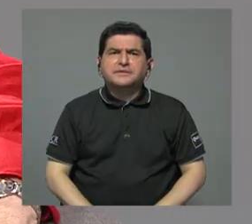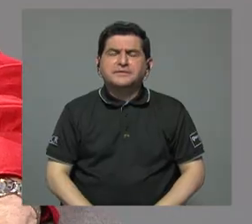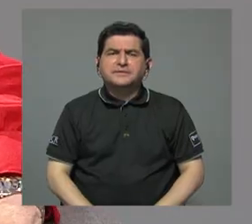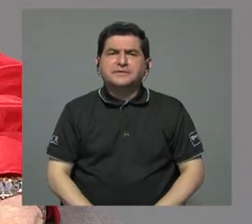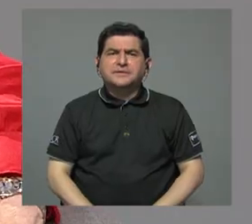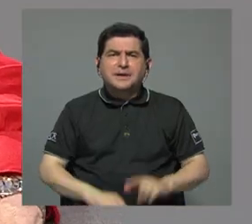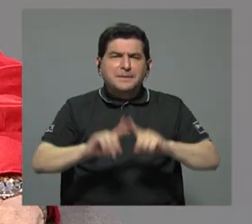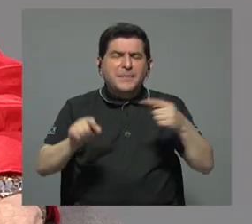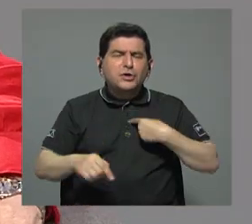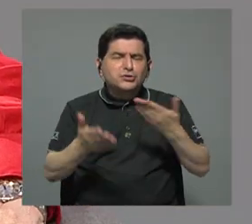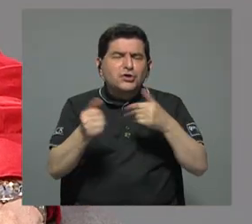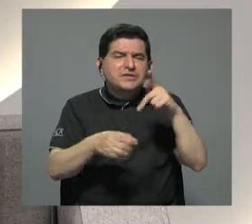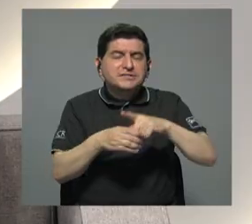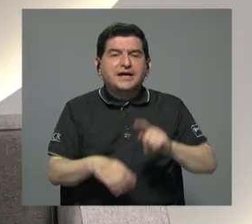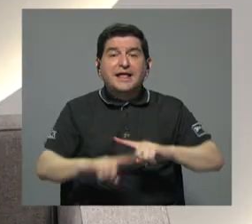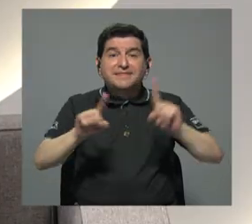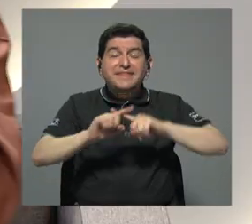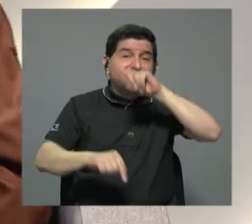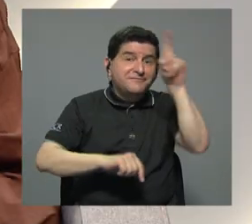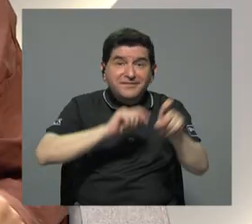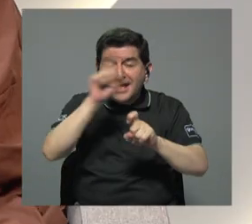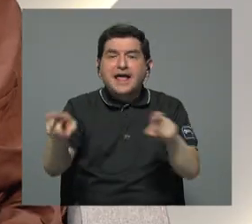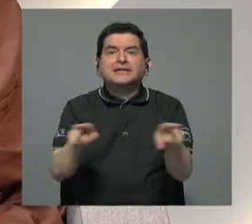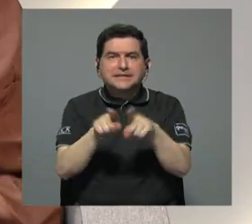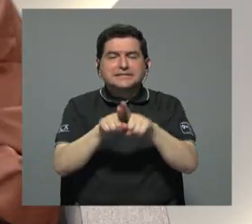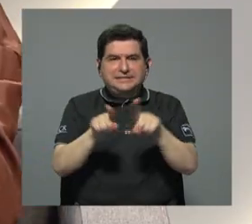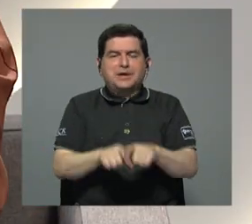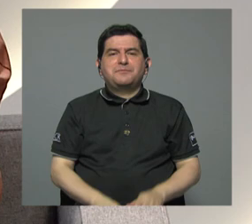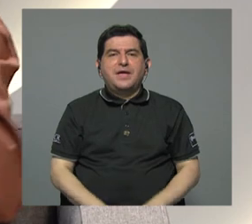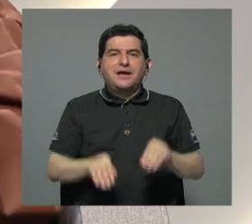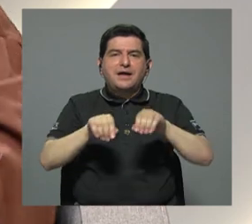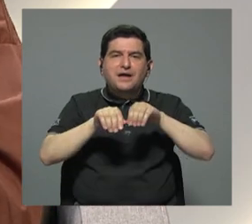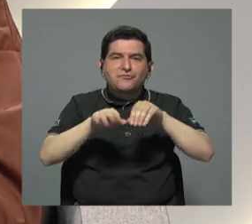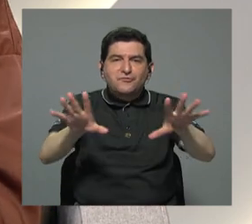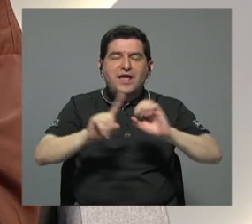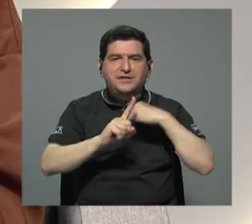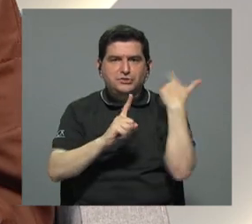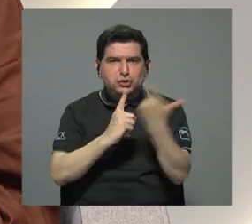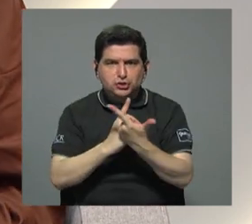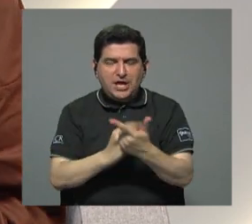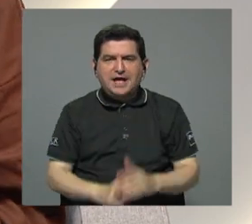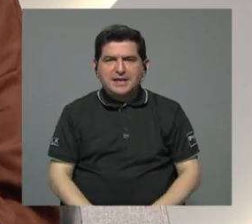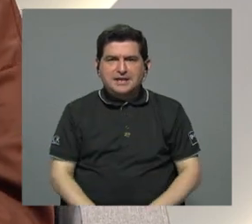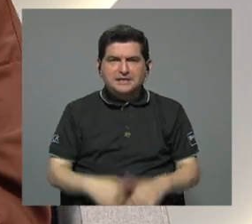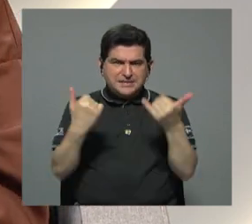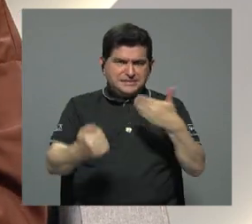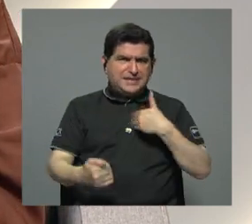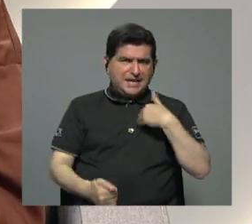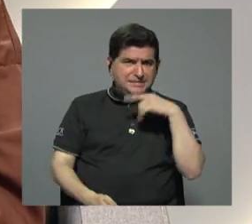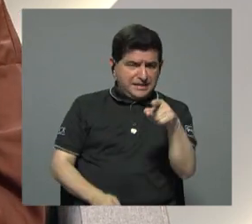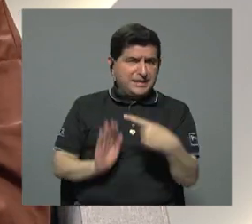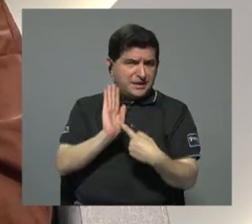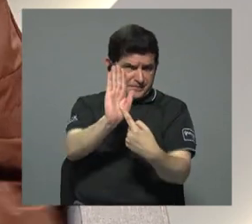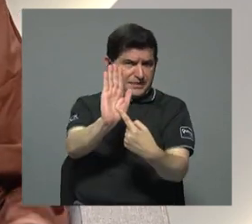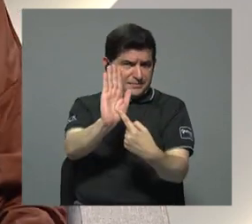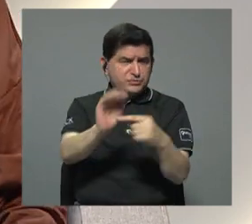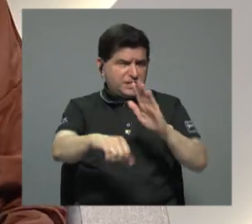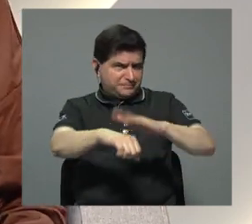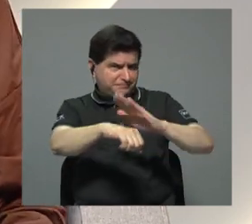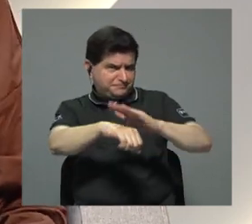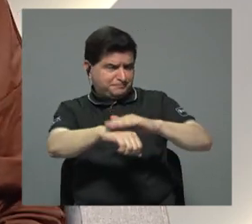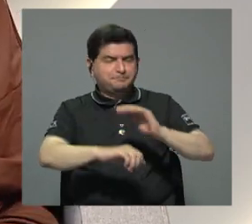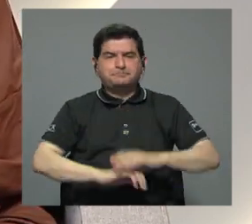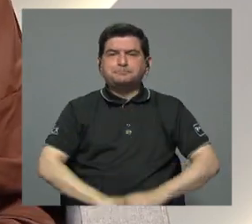y hay preguntas hay preguntas también por parte de las redes sociales en este momento no sé si las tenemos allí permítanme